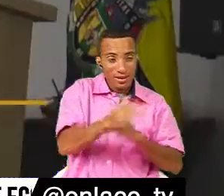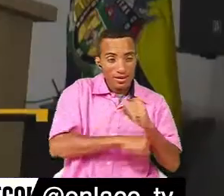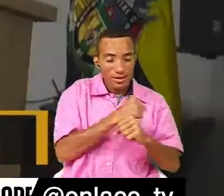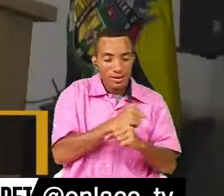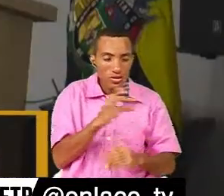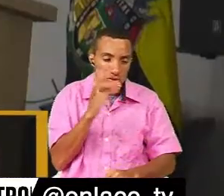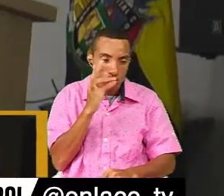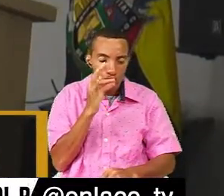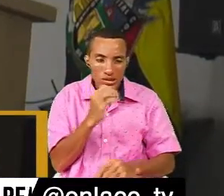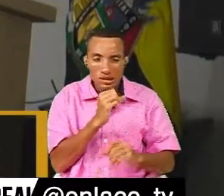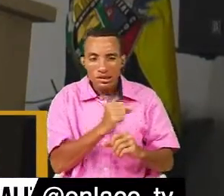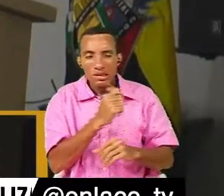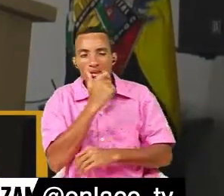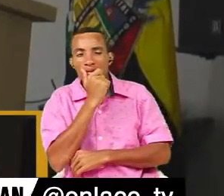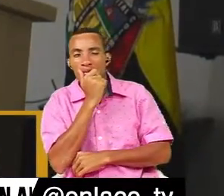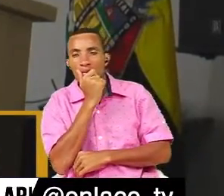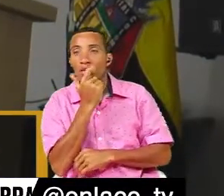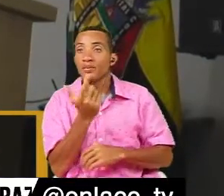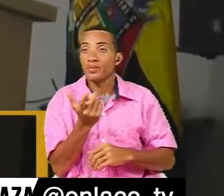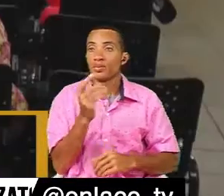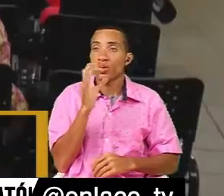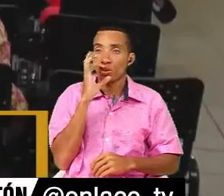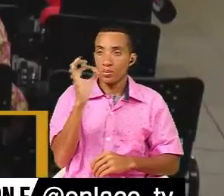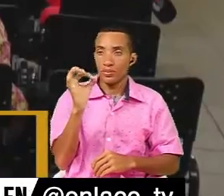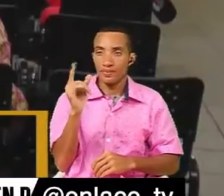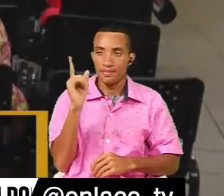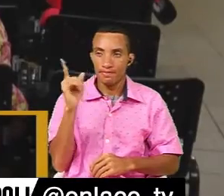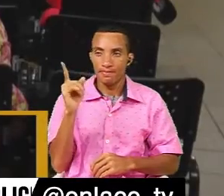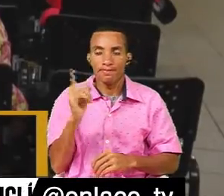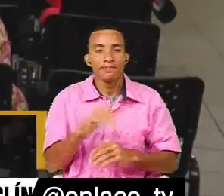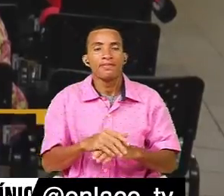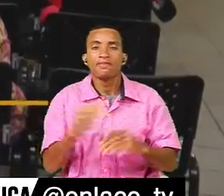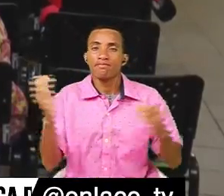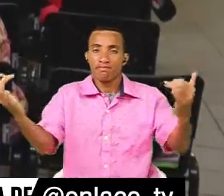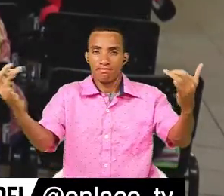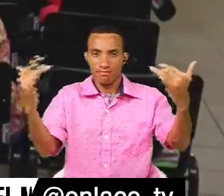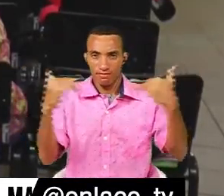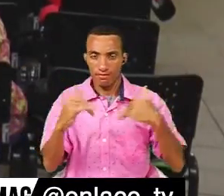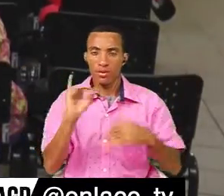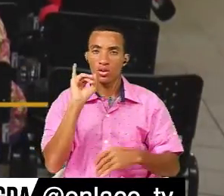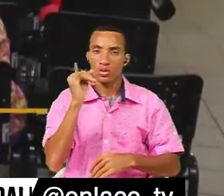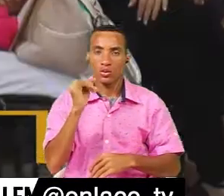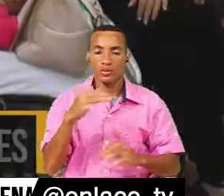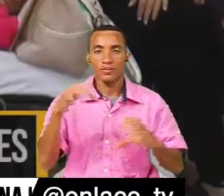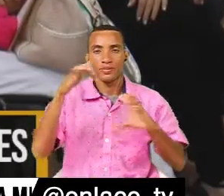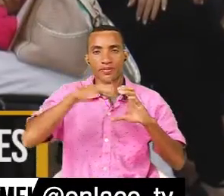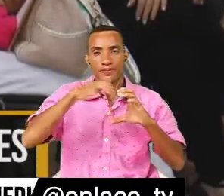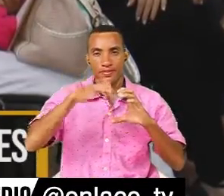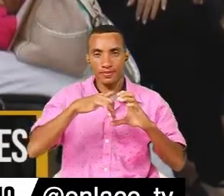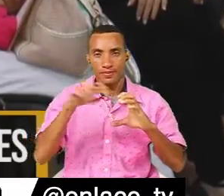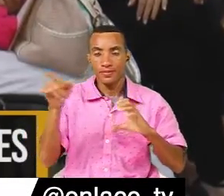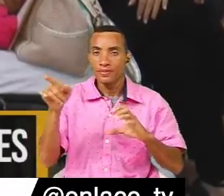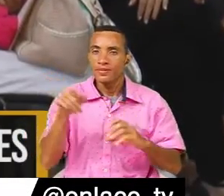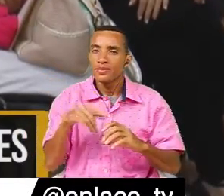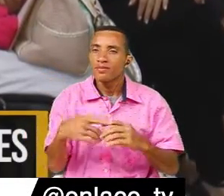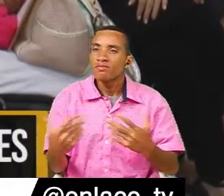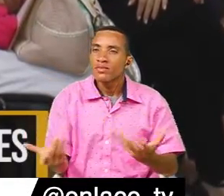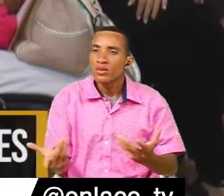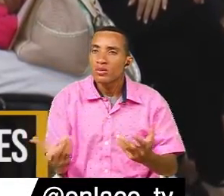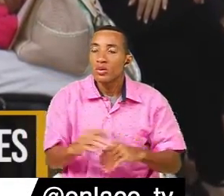El secretario local de salud, Héctor Torrado Torrado, ha expuesto el motivo central de la convocatoria de este jueves en el Centro Popular Comercial CPC. Se trata de una jornada